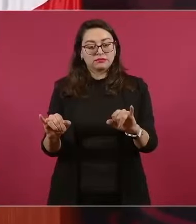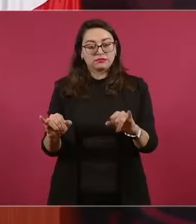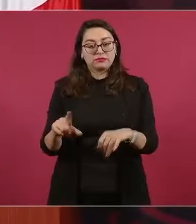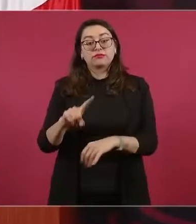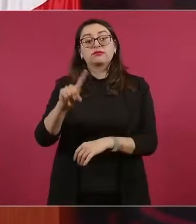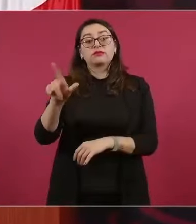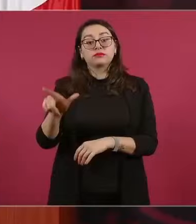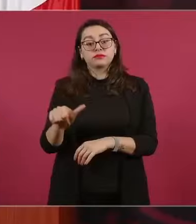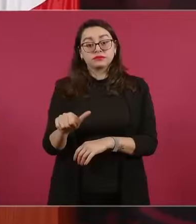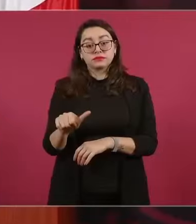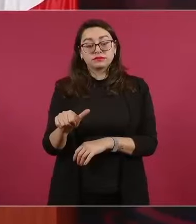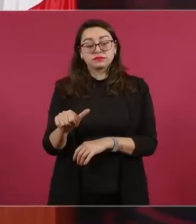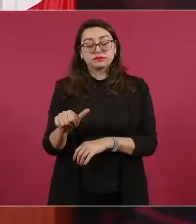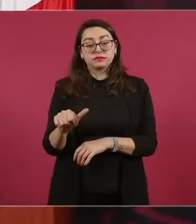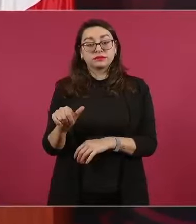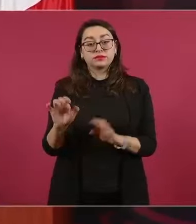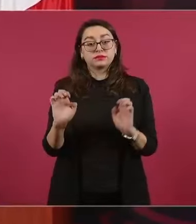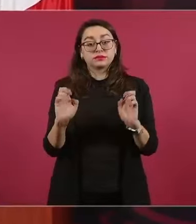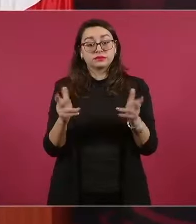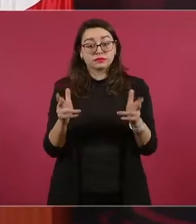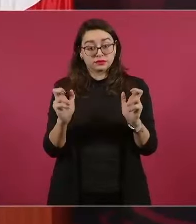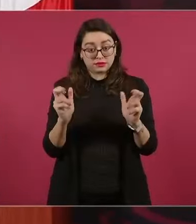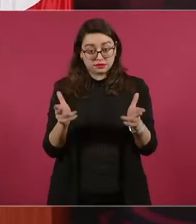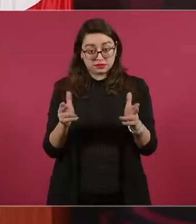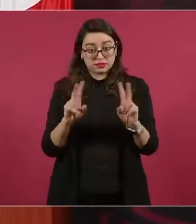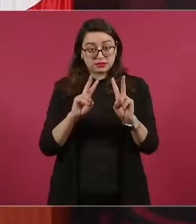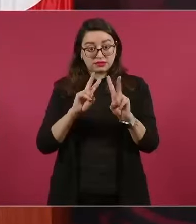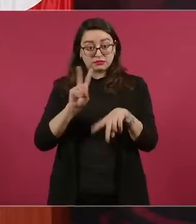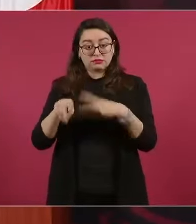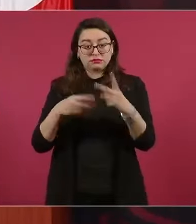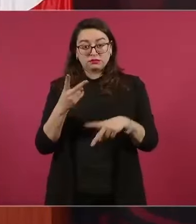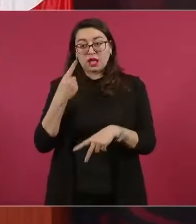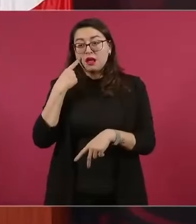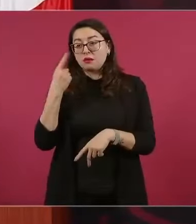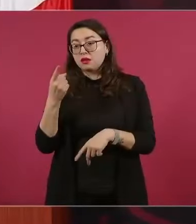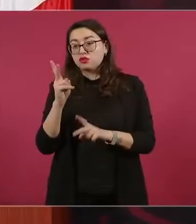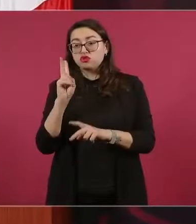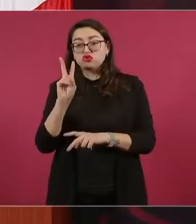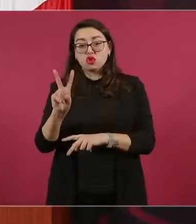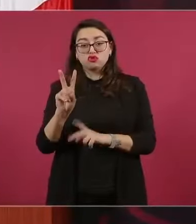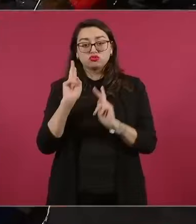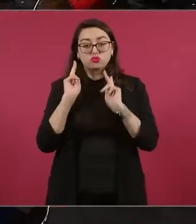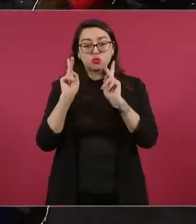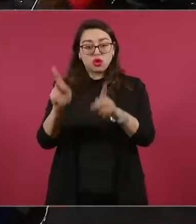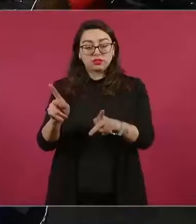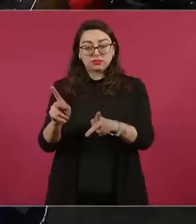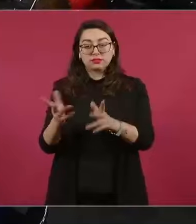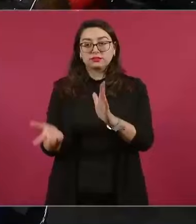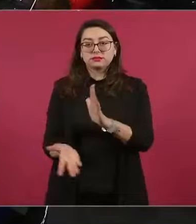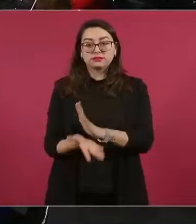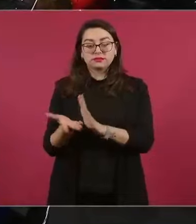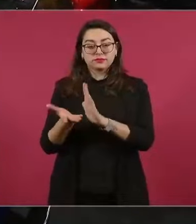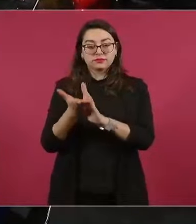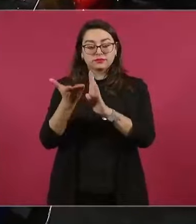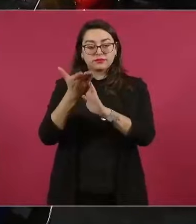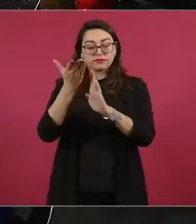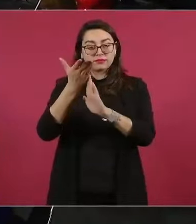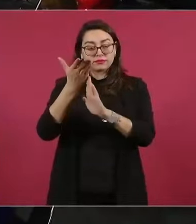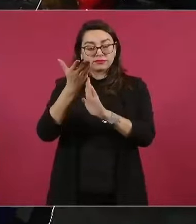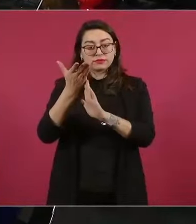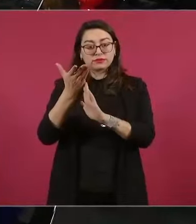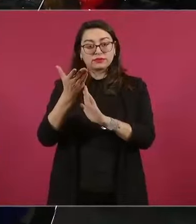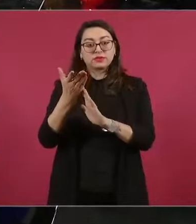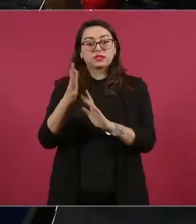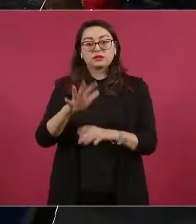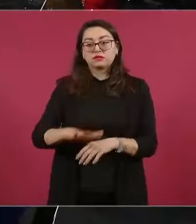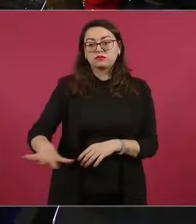Luego voy a revisar en Chiapas dos puentes que estamos construyendo para comunicar